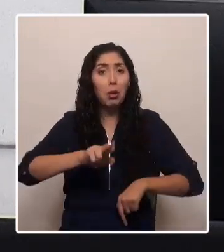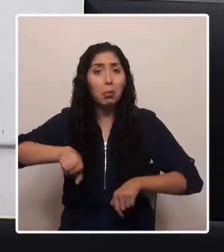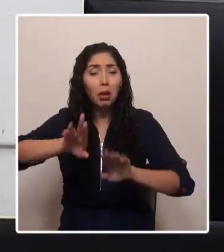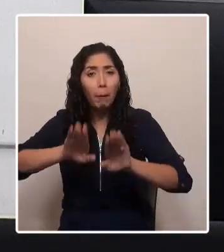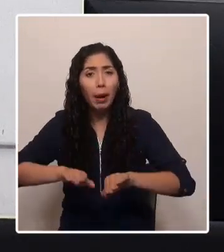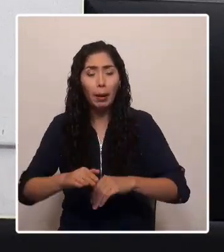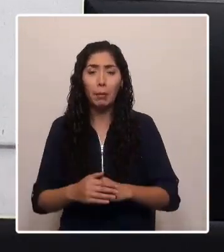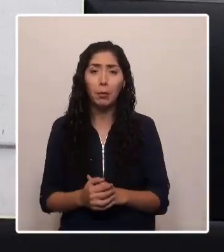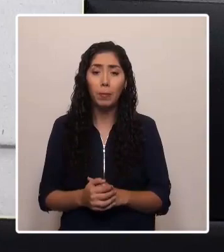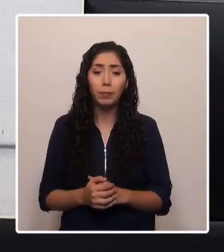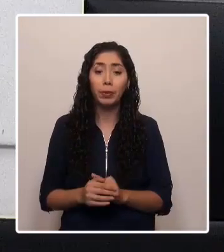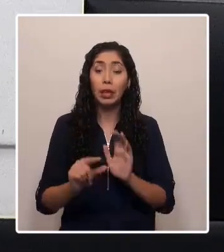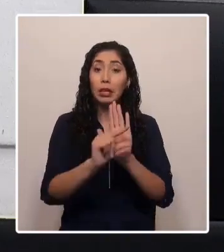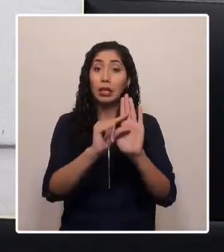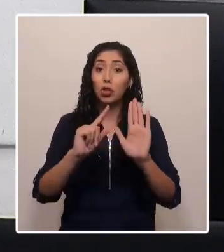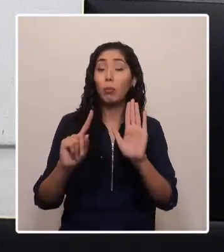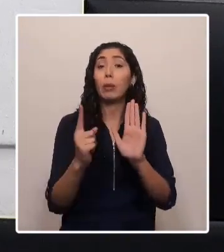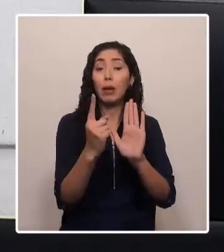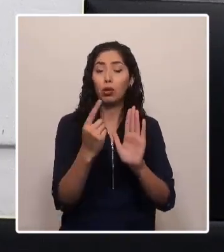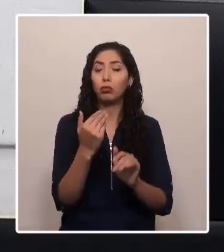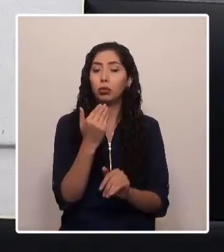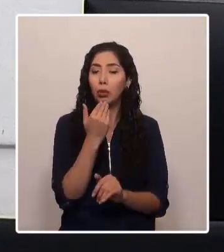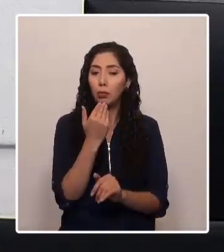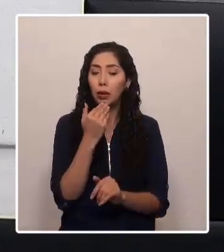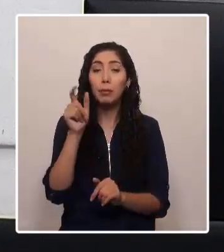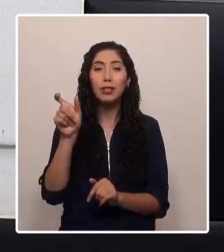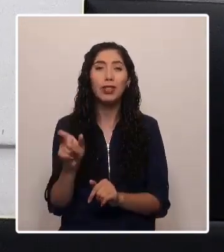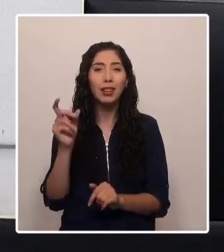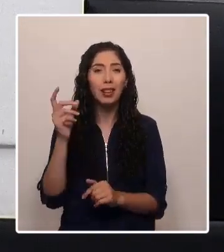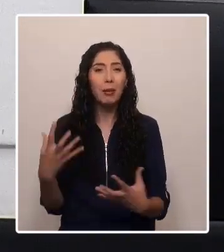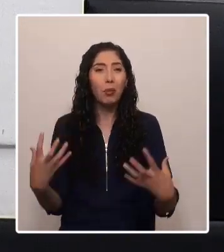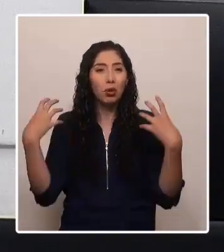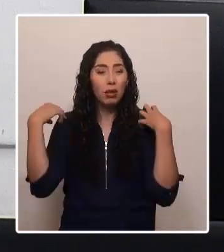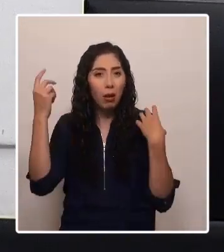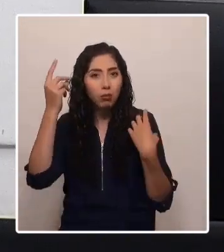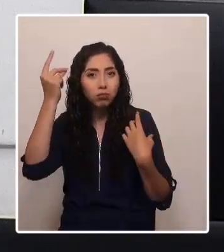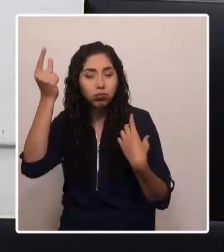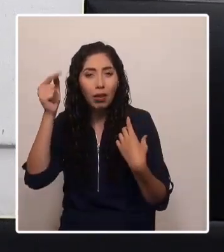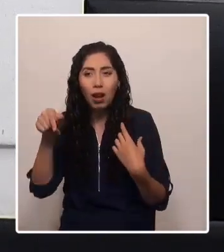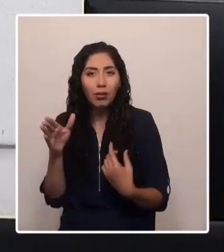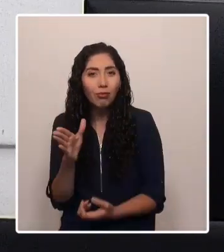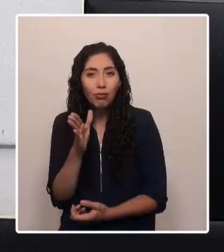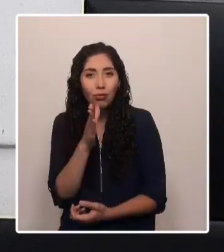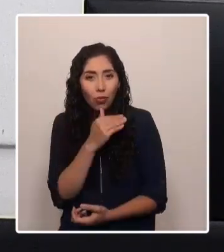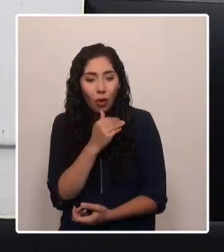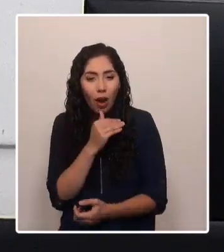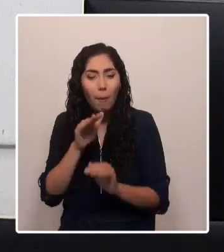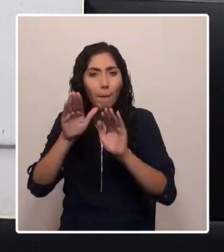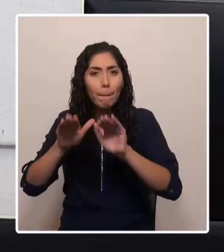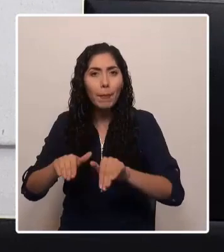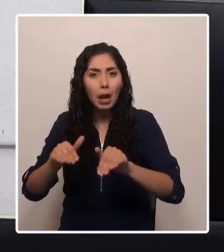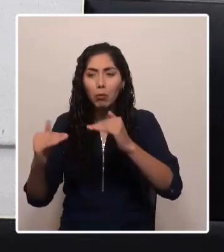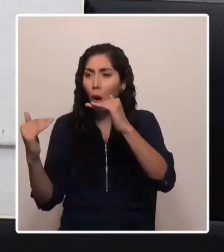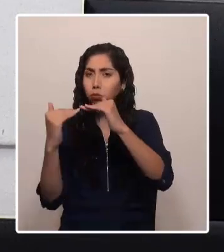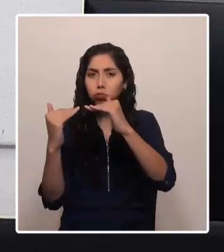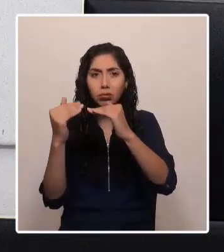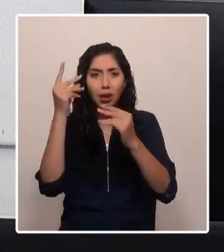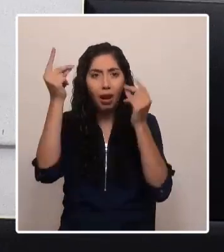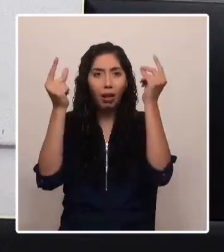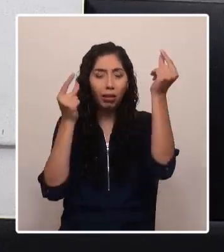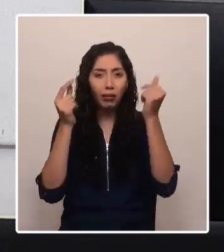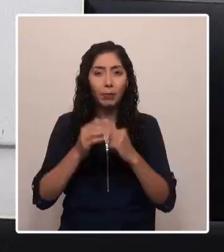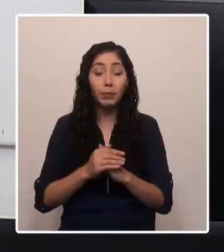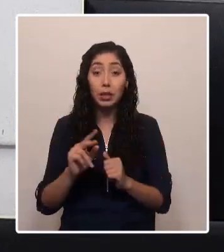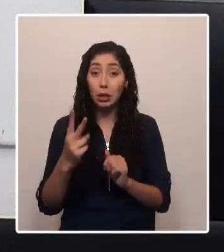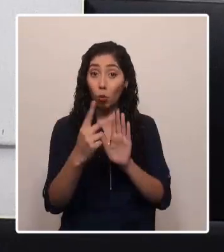de los autores e intérpretes, lo que constituye una anomalía. No existe allí el mismo umbral de creatividad. El inciso segundo transforma en los